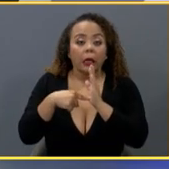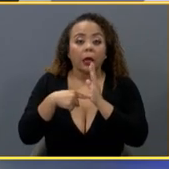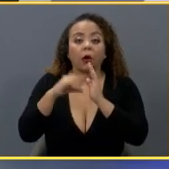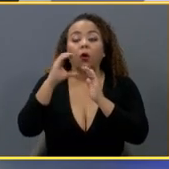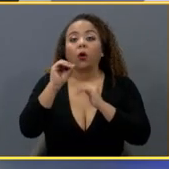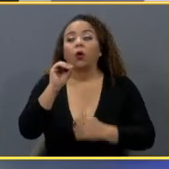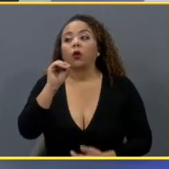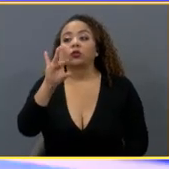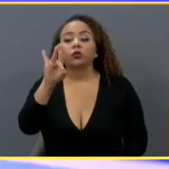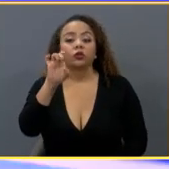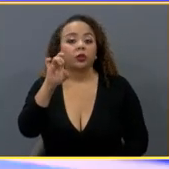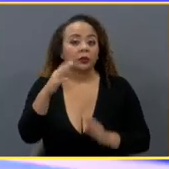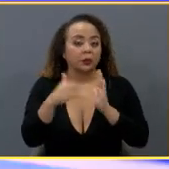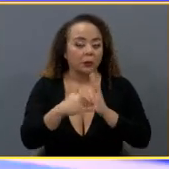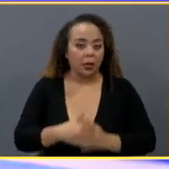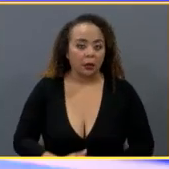los